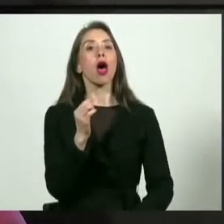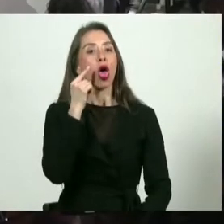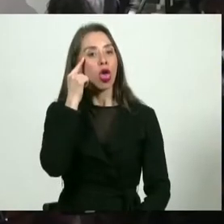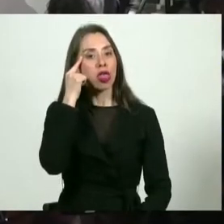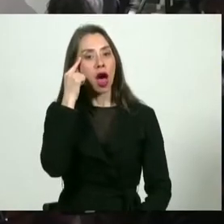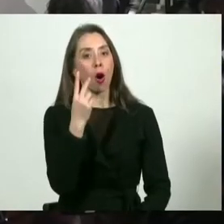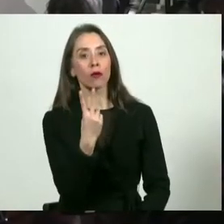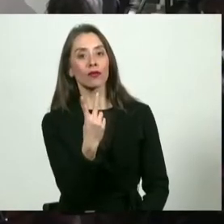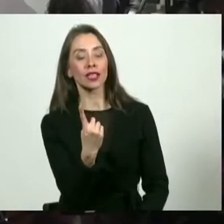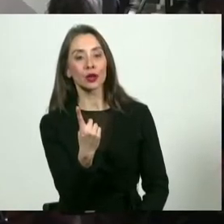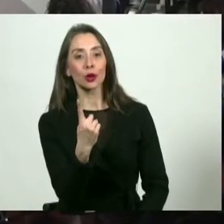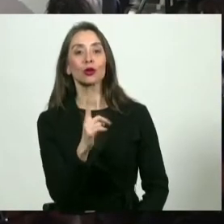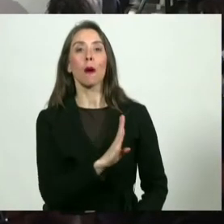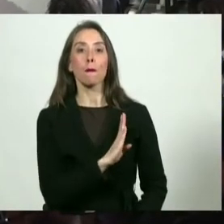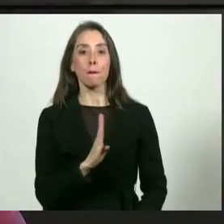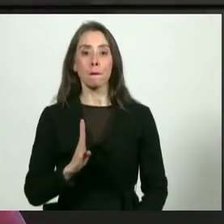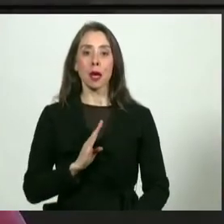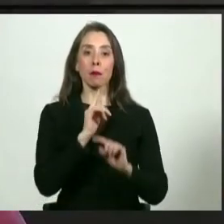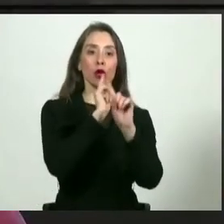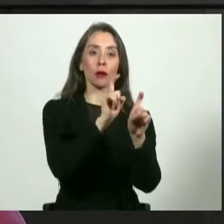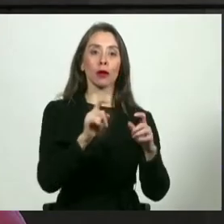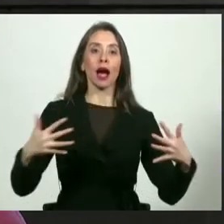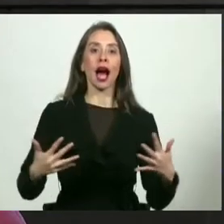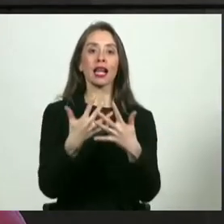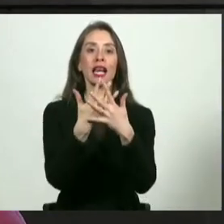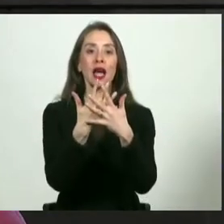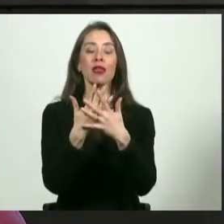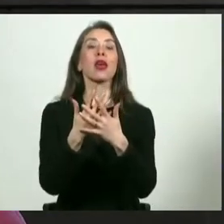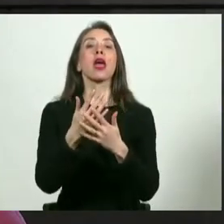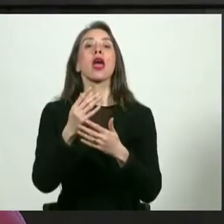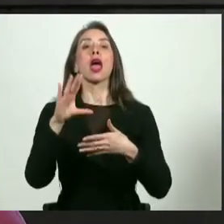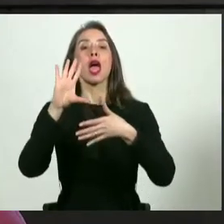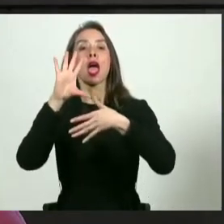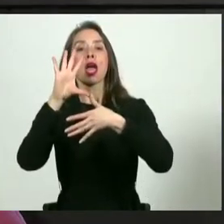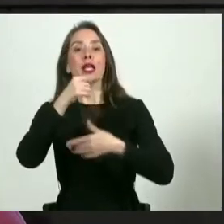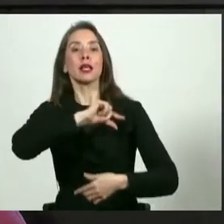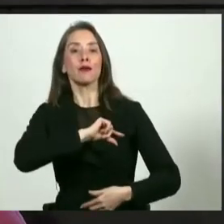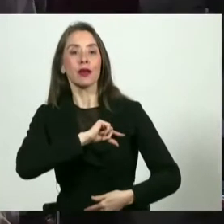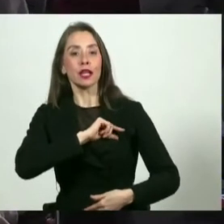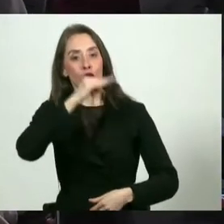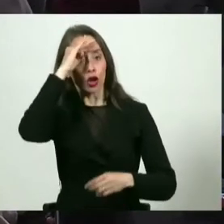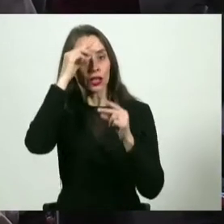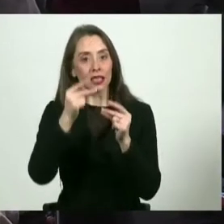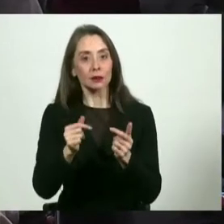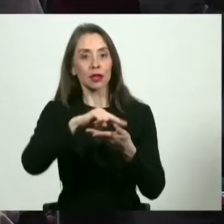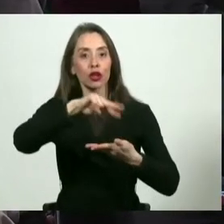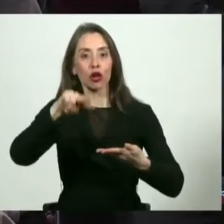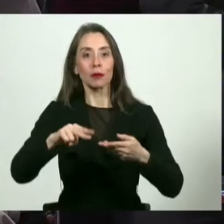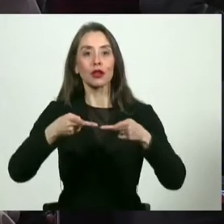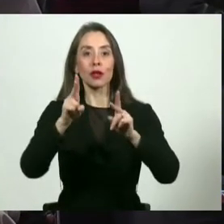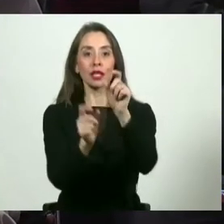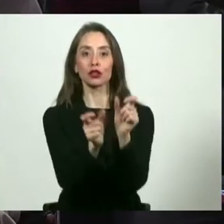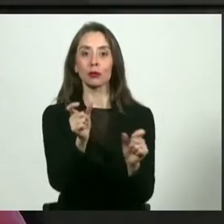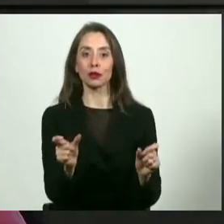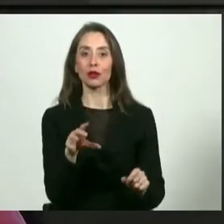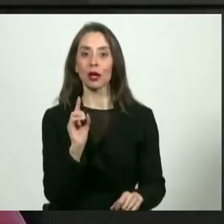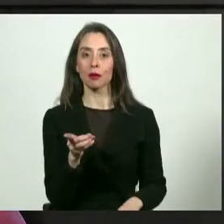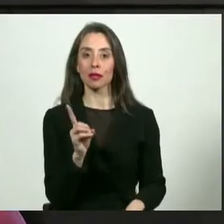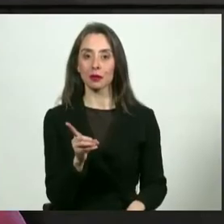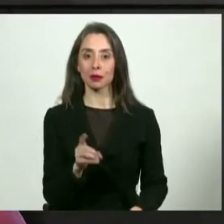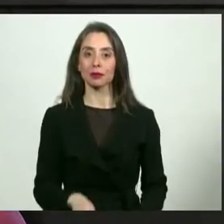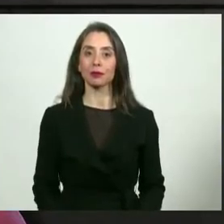de Chile y miembro consultivo de la Red Iberoamericana de Expertos de la Convención sobre Derechos de las Personas con